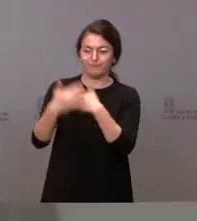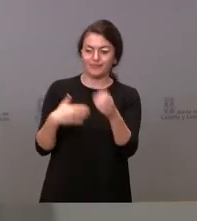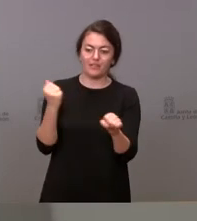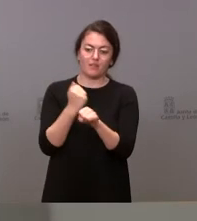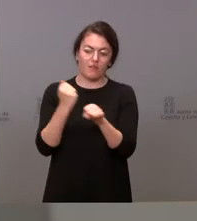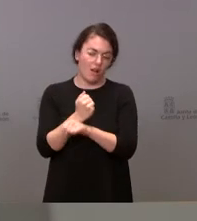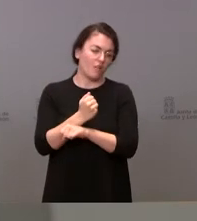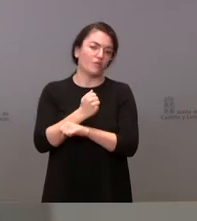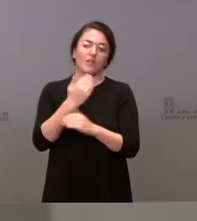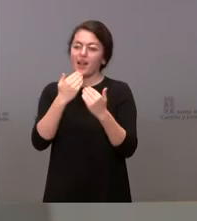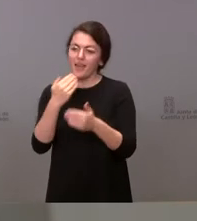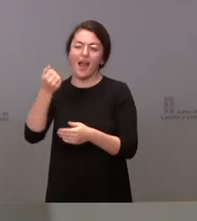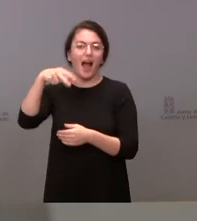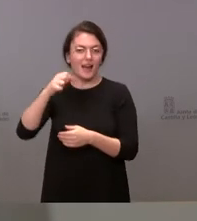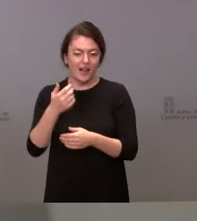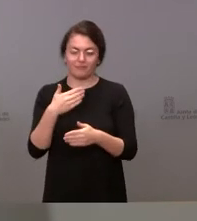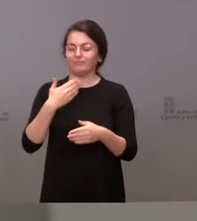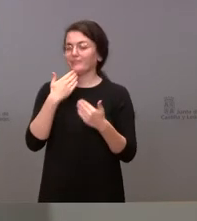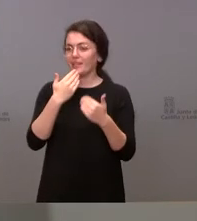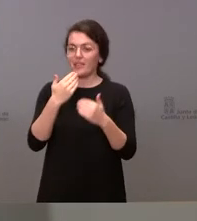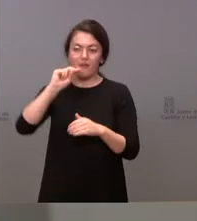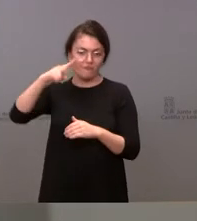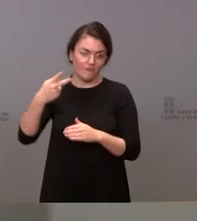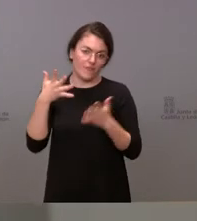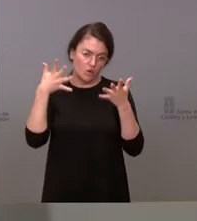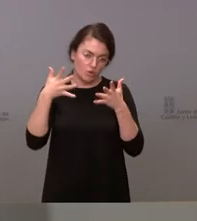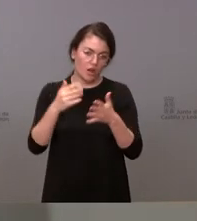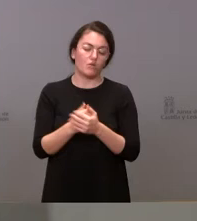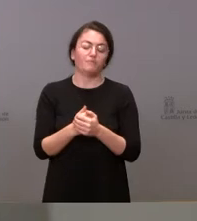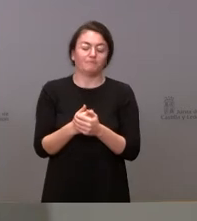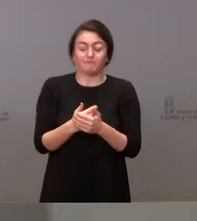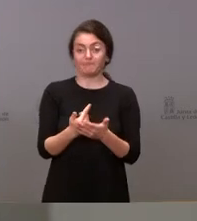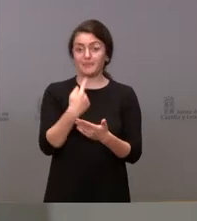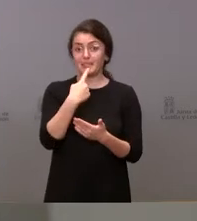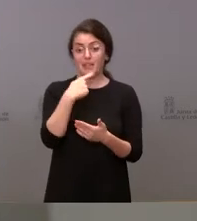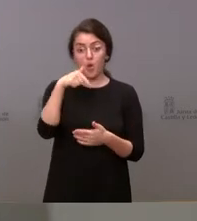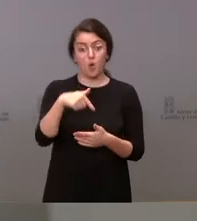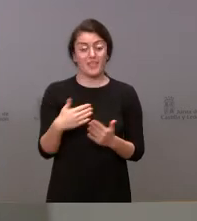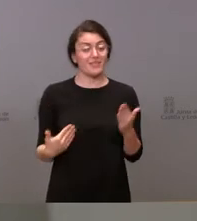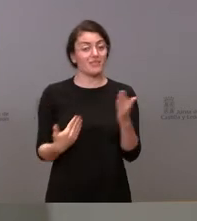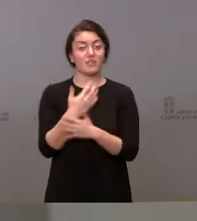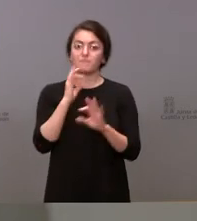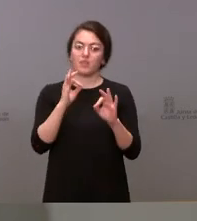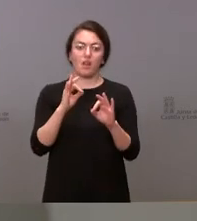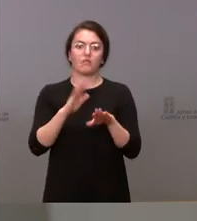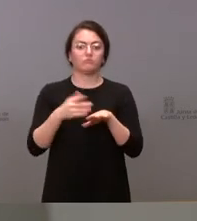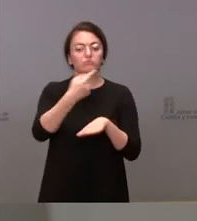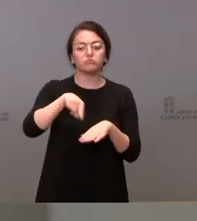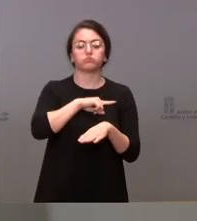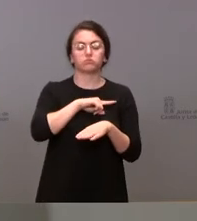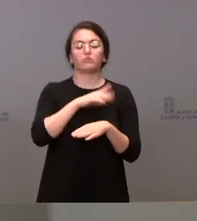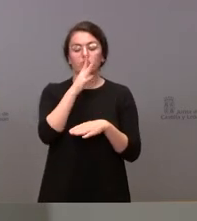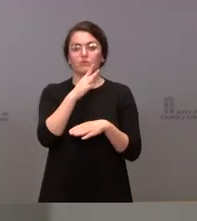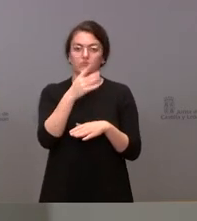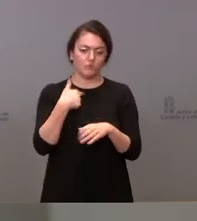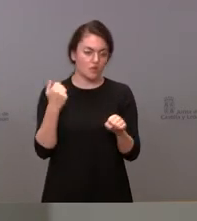y al viceconsejero. De decir que es un día muy especial para nosotros porque hemos